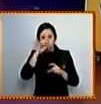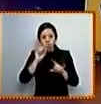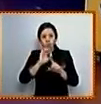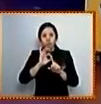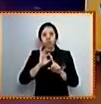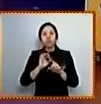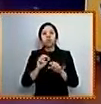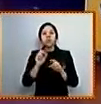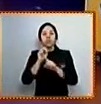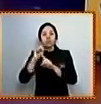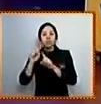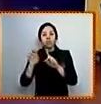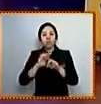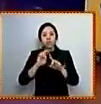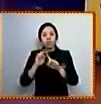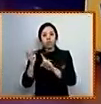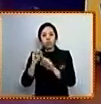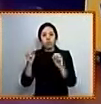línea telefónica